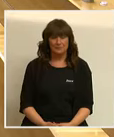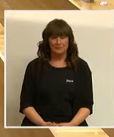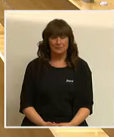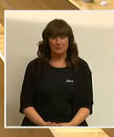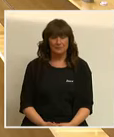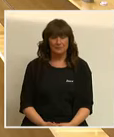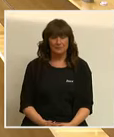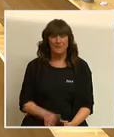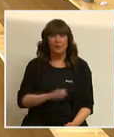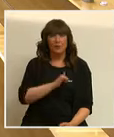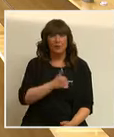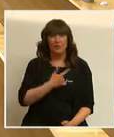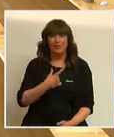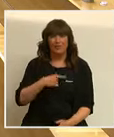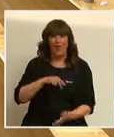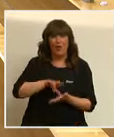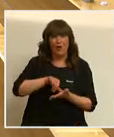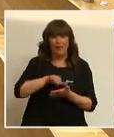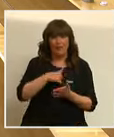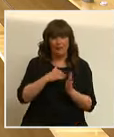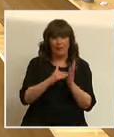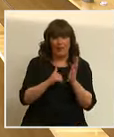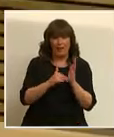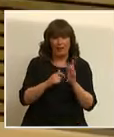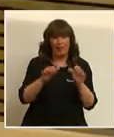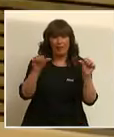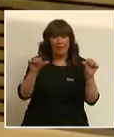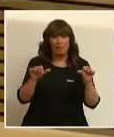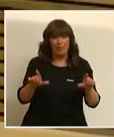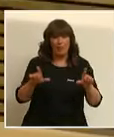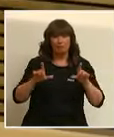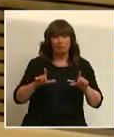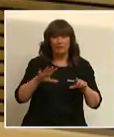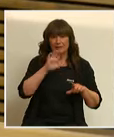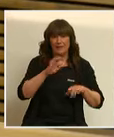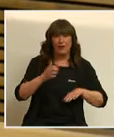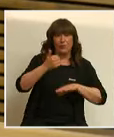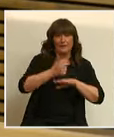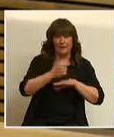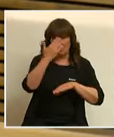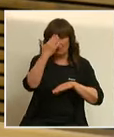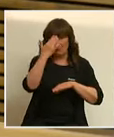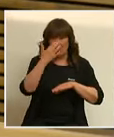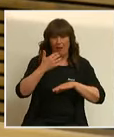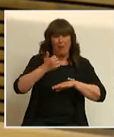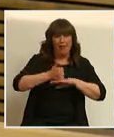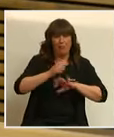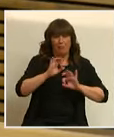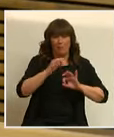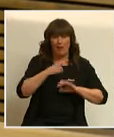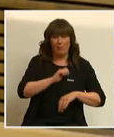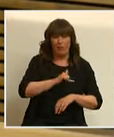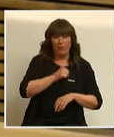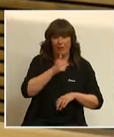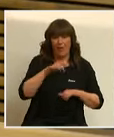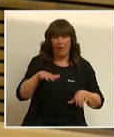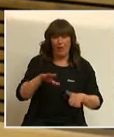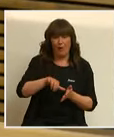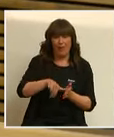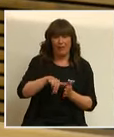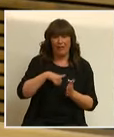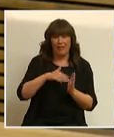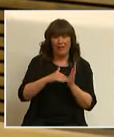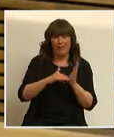A la Policia Local de València arreplega el diploma el comissari principal cap de la Policia Local de València,